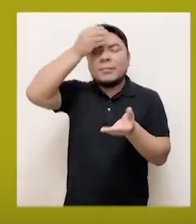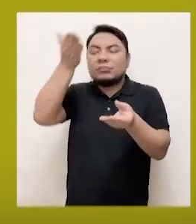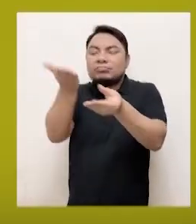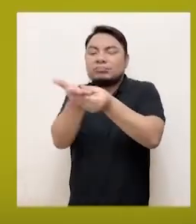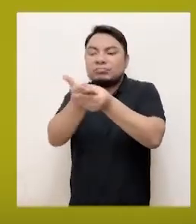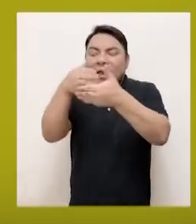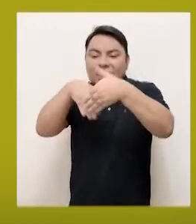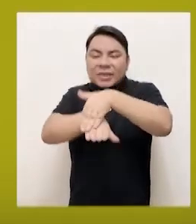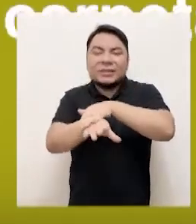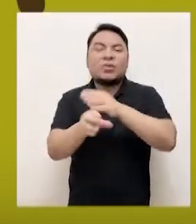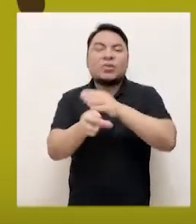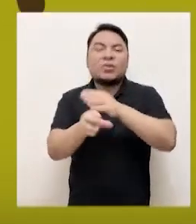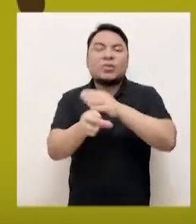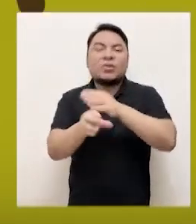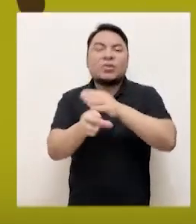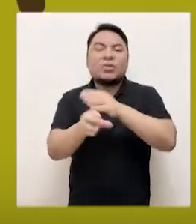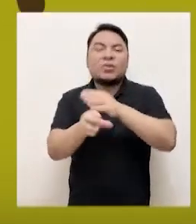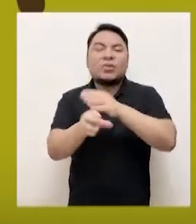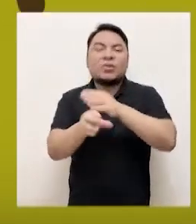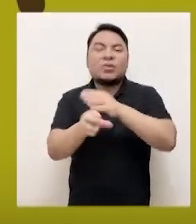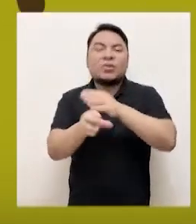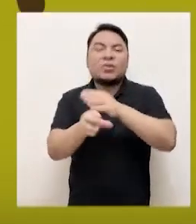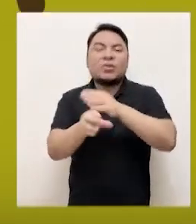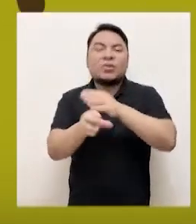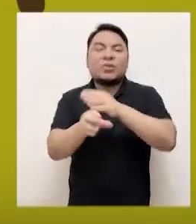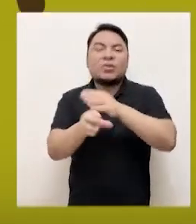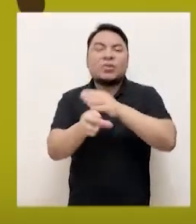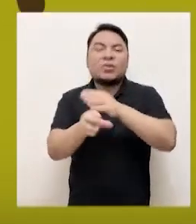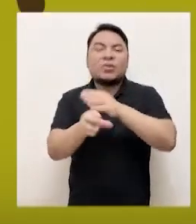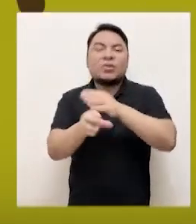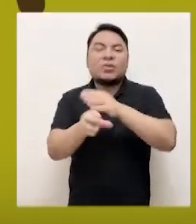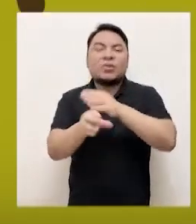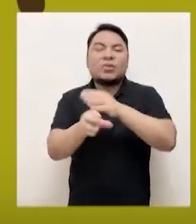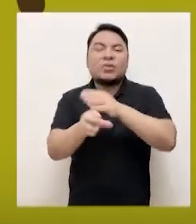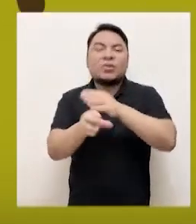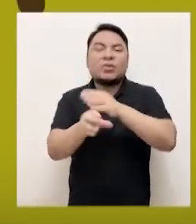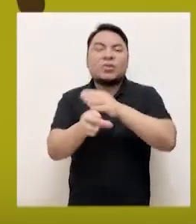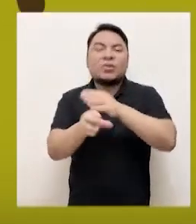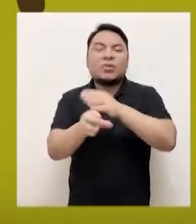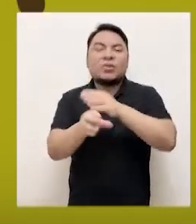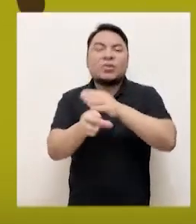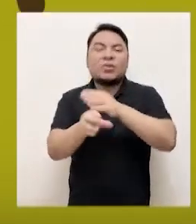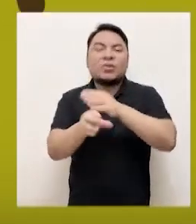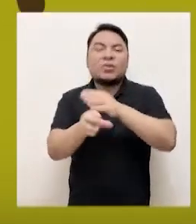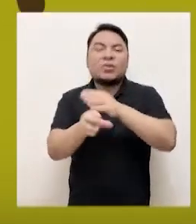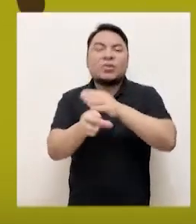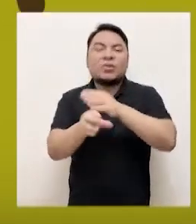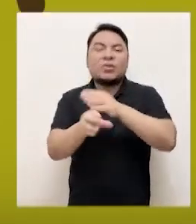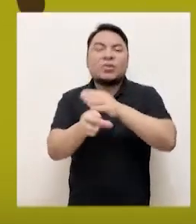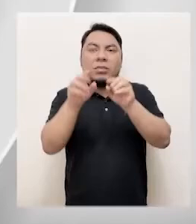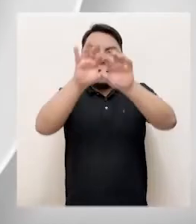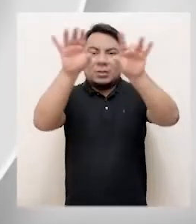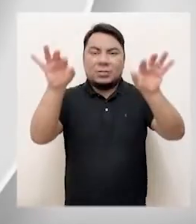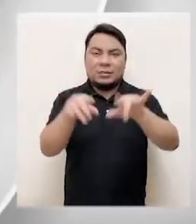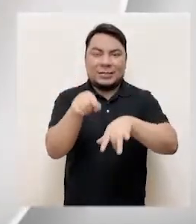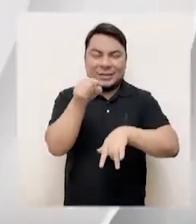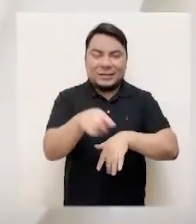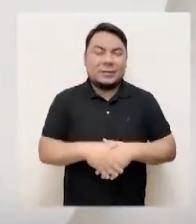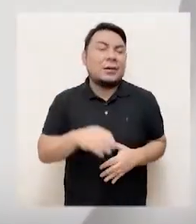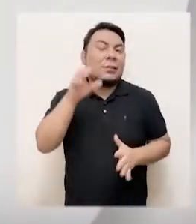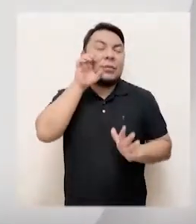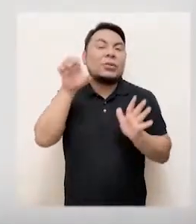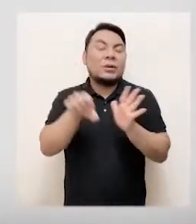archivos dentro de ella. Pero antes precisemos. Un archivo es cualquier documento que se guarda en la